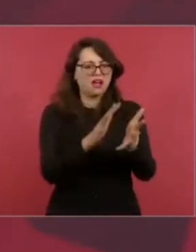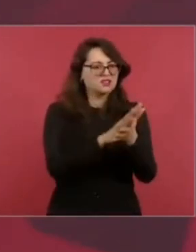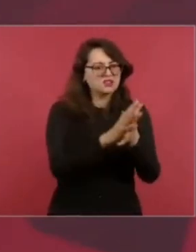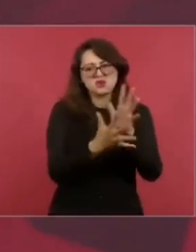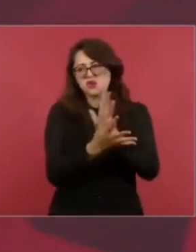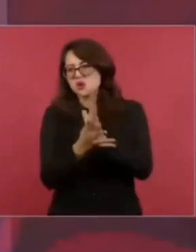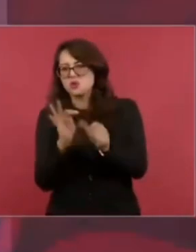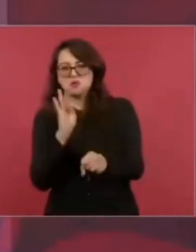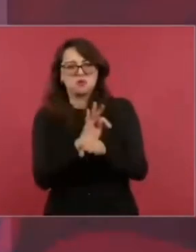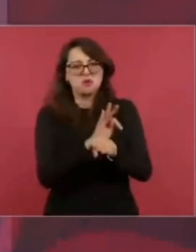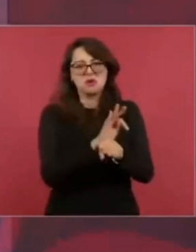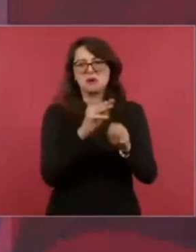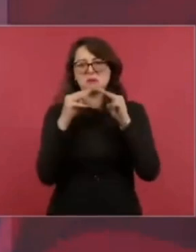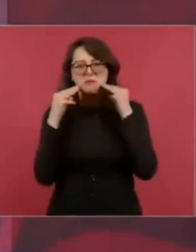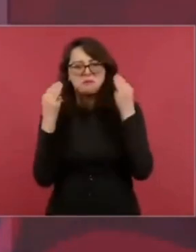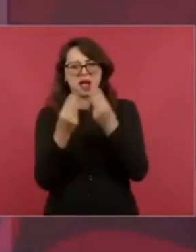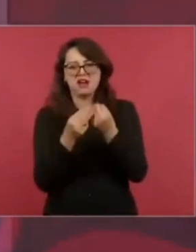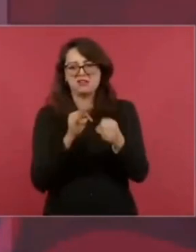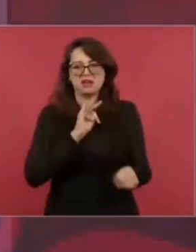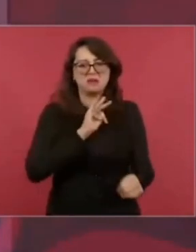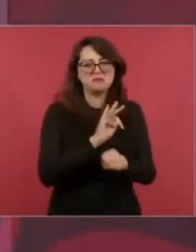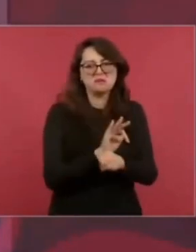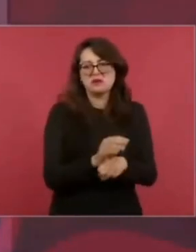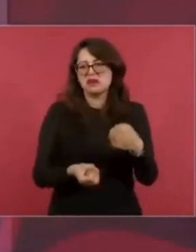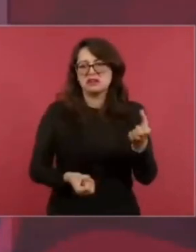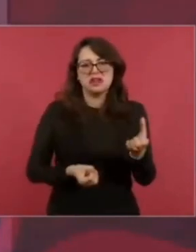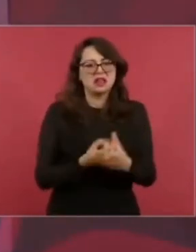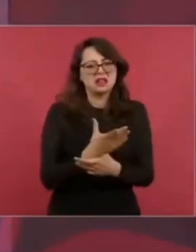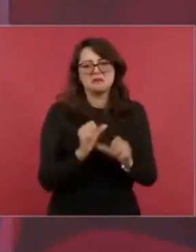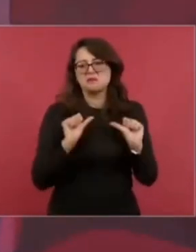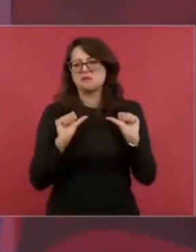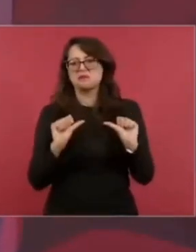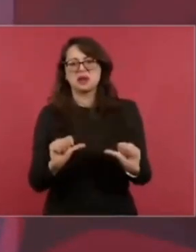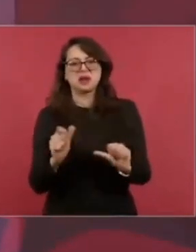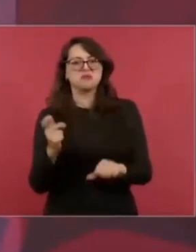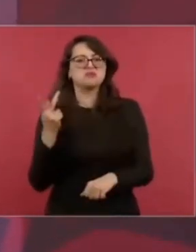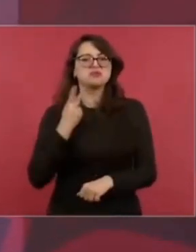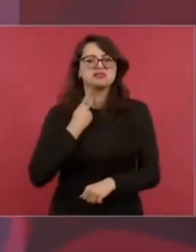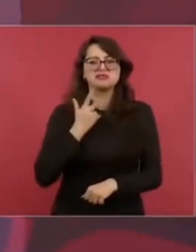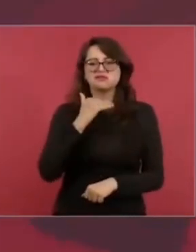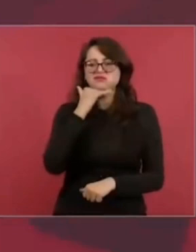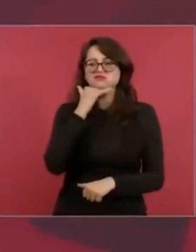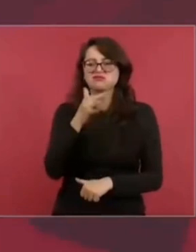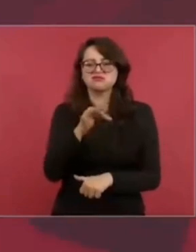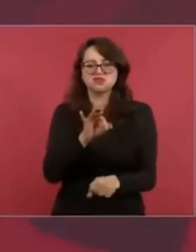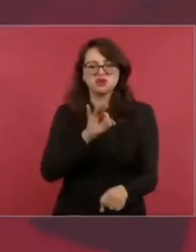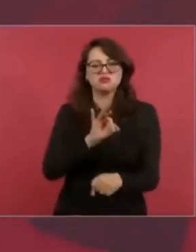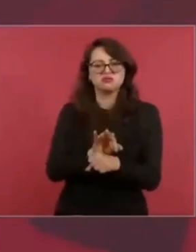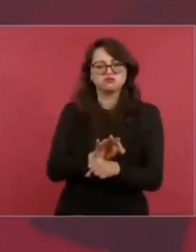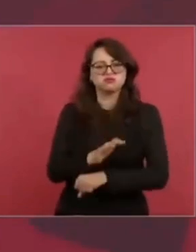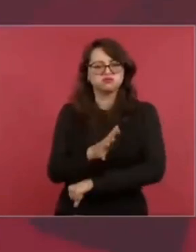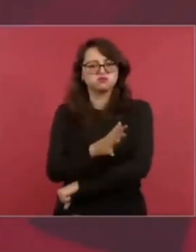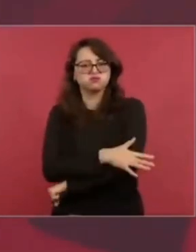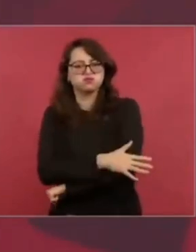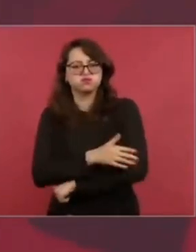de pesos. Mientras que el presidente López Obrador en el 2019, el